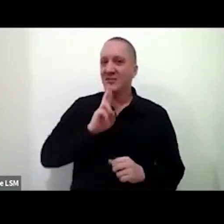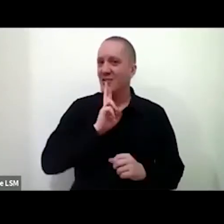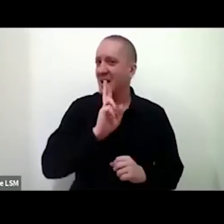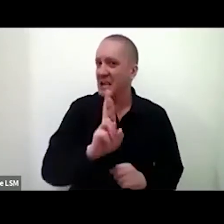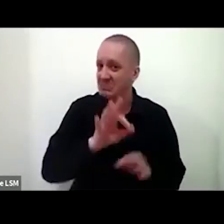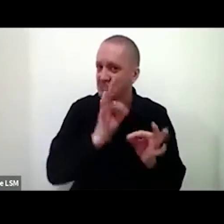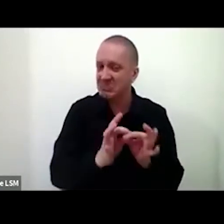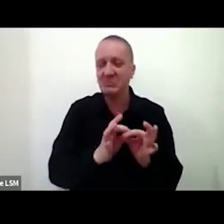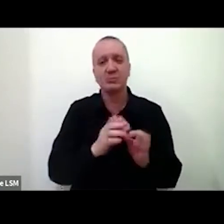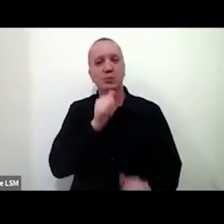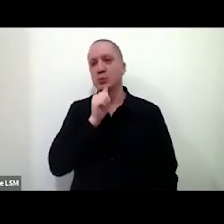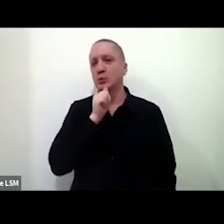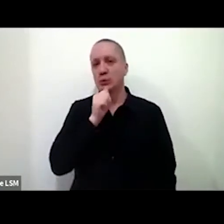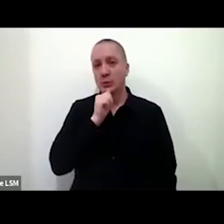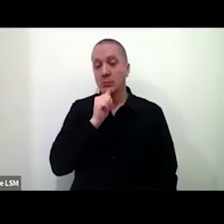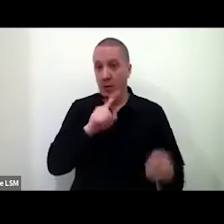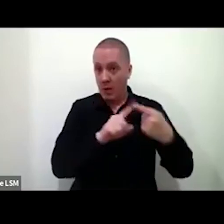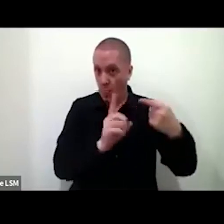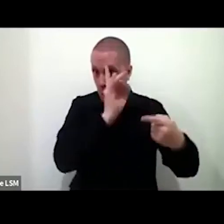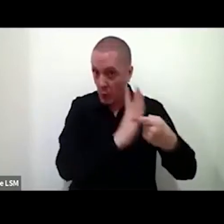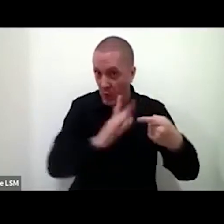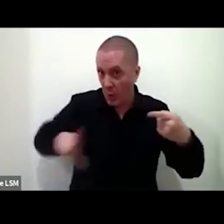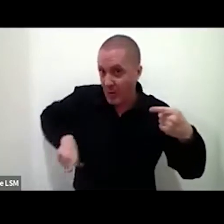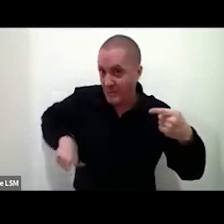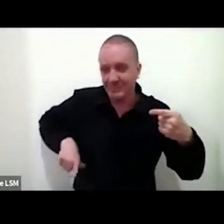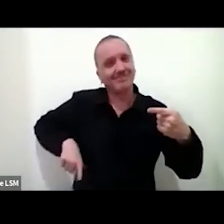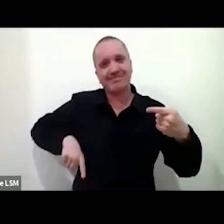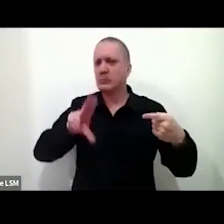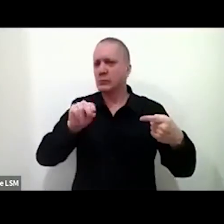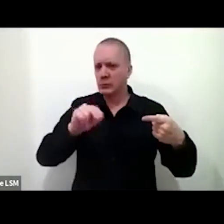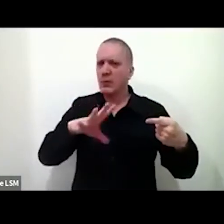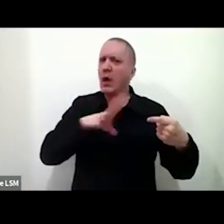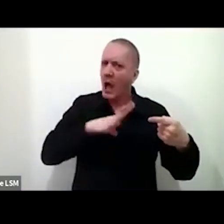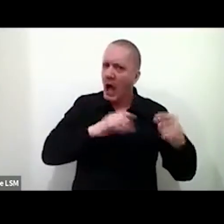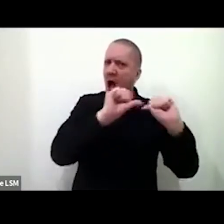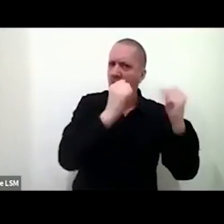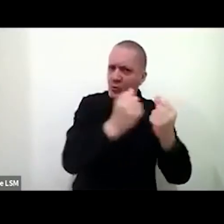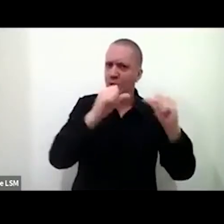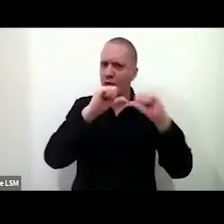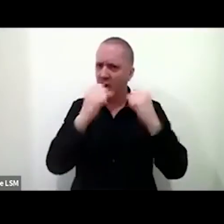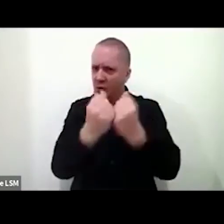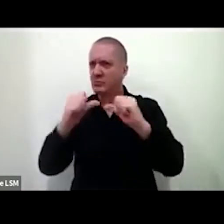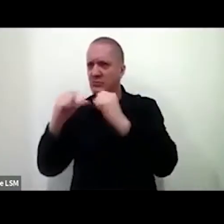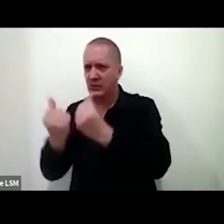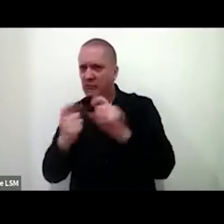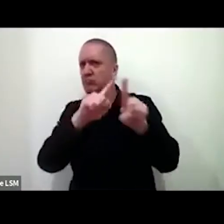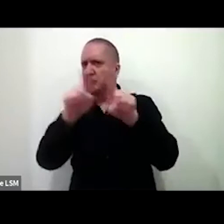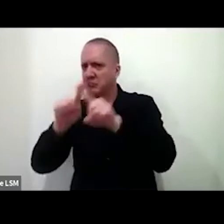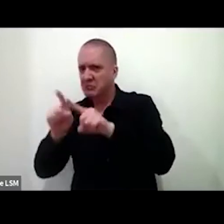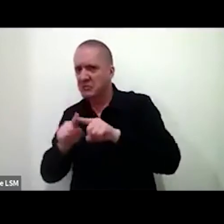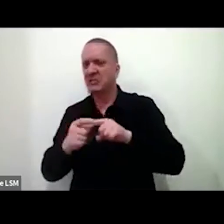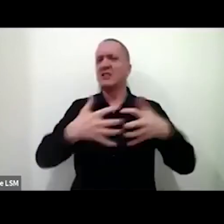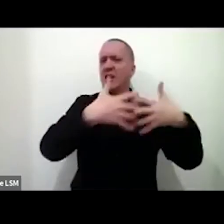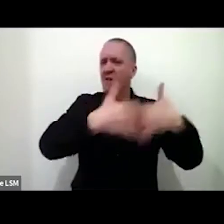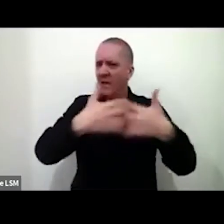en nuestro país. Dentro del aspecto salud, la mayoría de nosotros somos o pertenecemos a grupos de